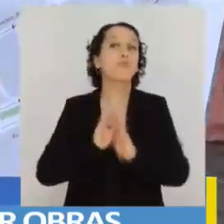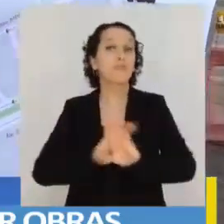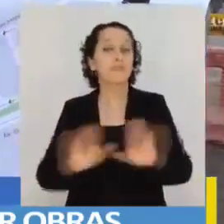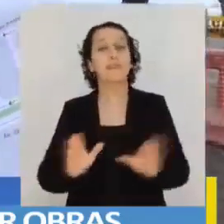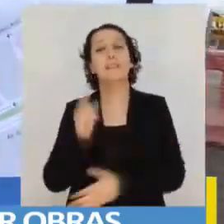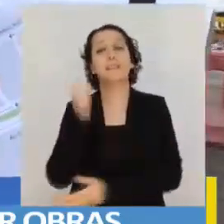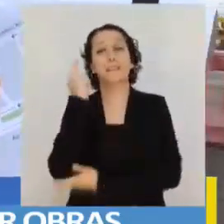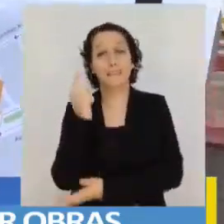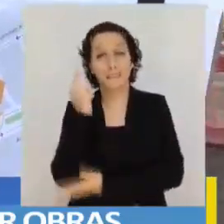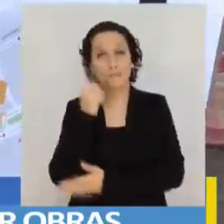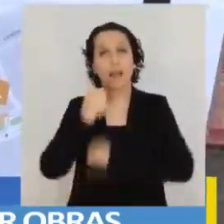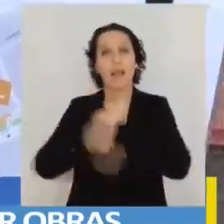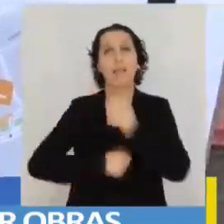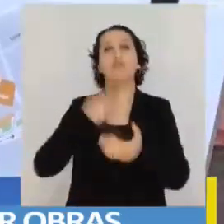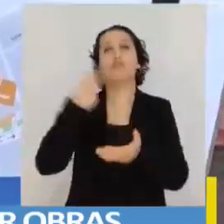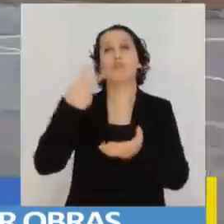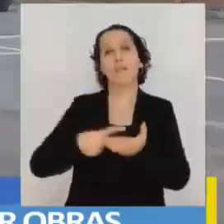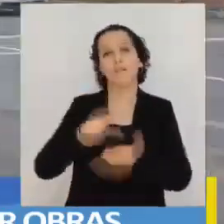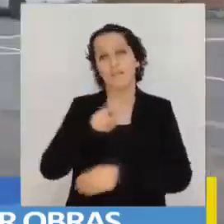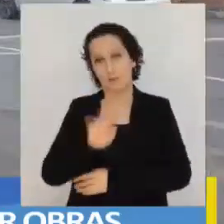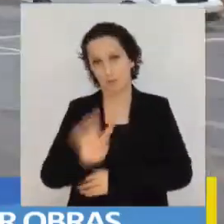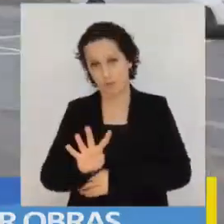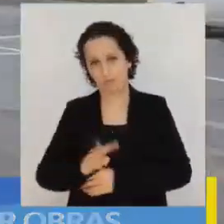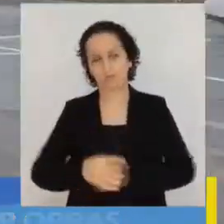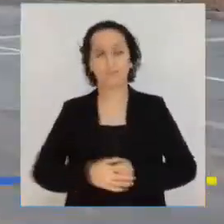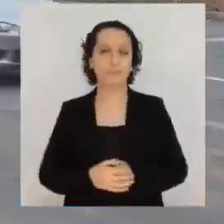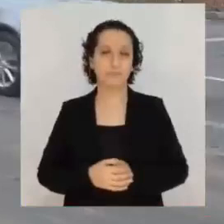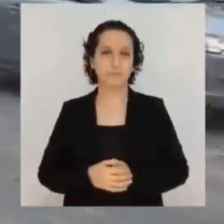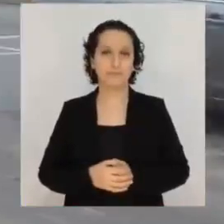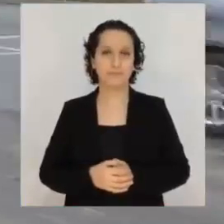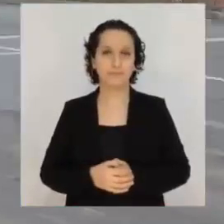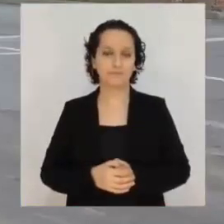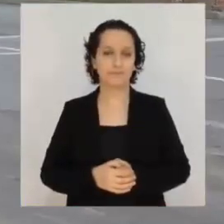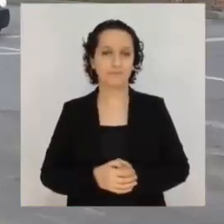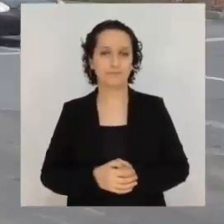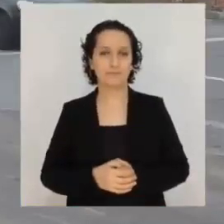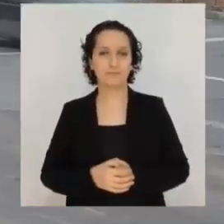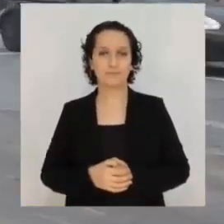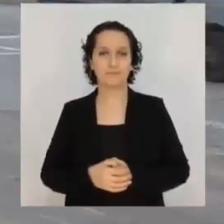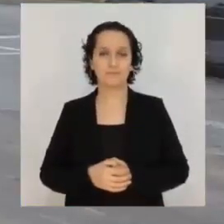en diciembre del año 2024.